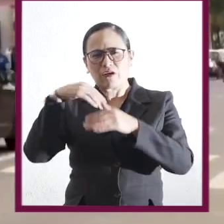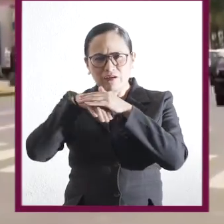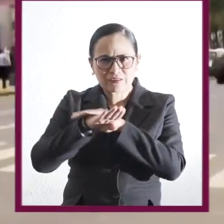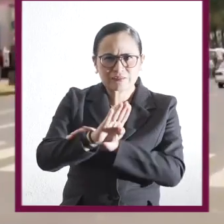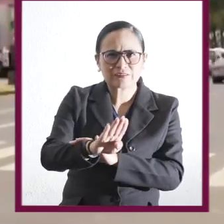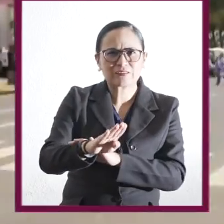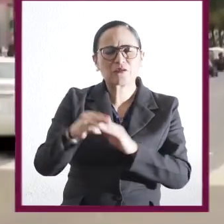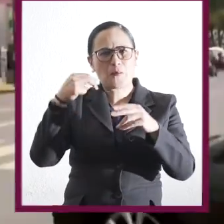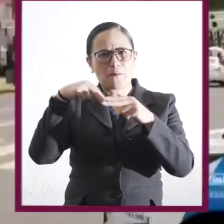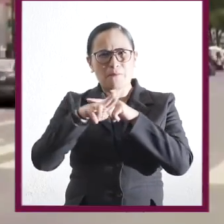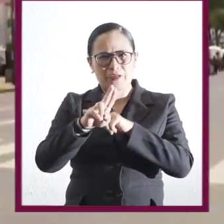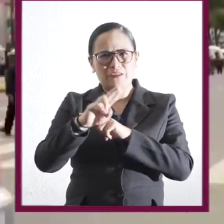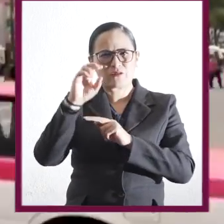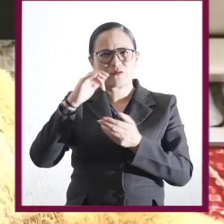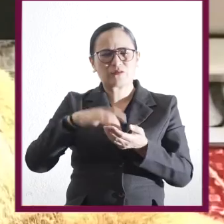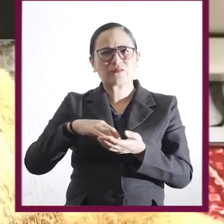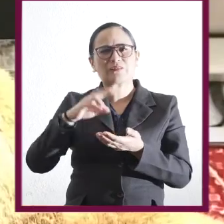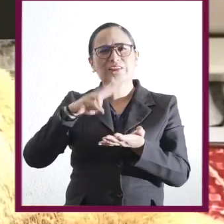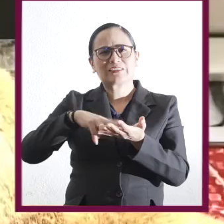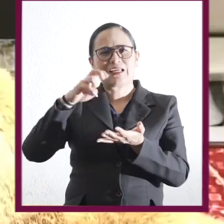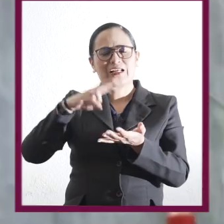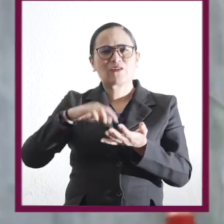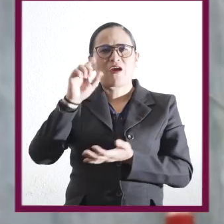los accesos al metro Salto del Agua.